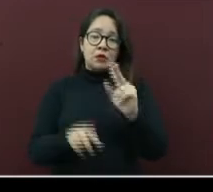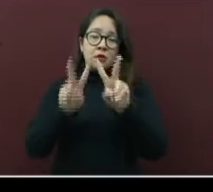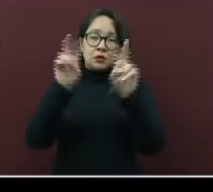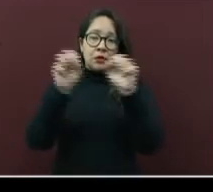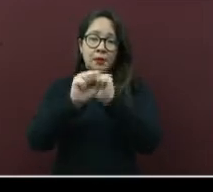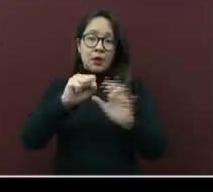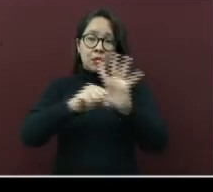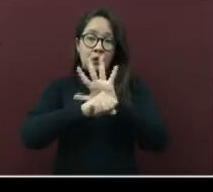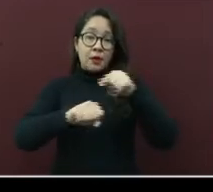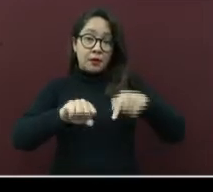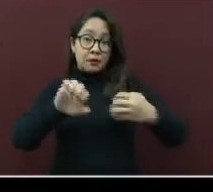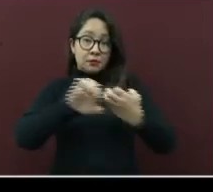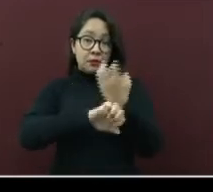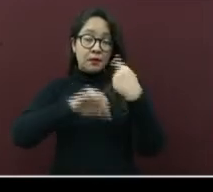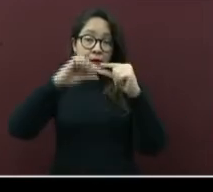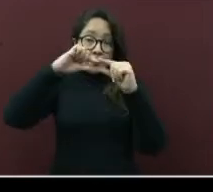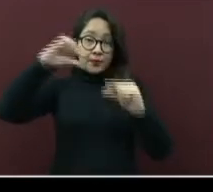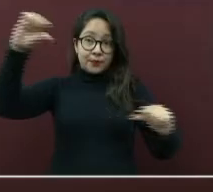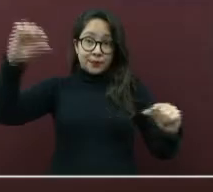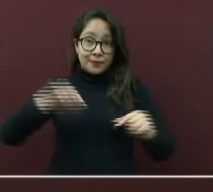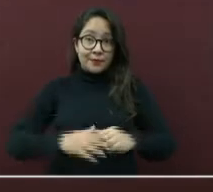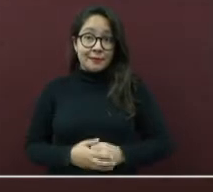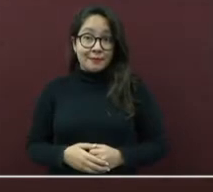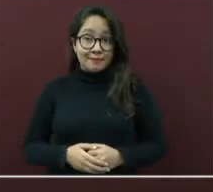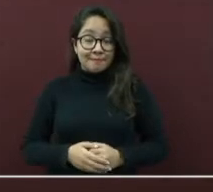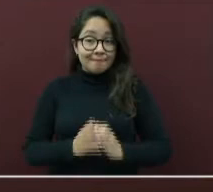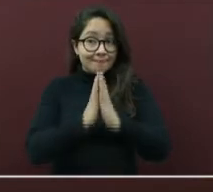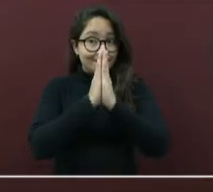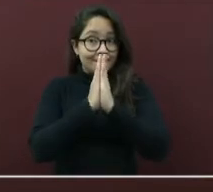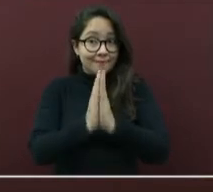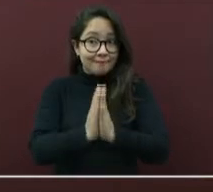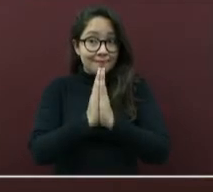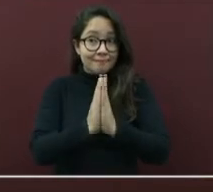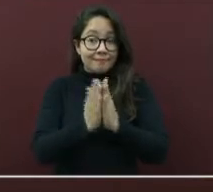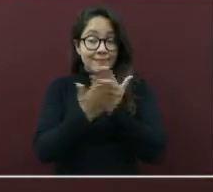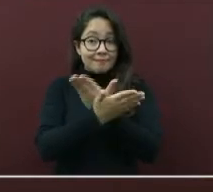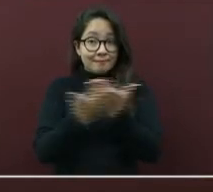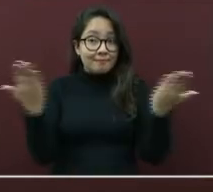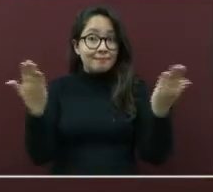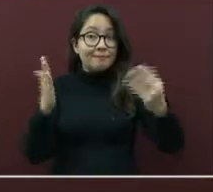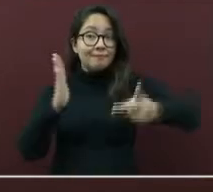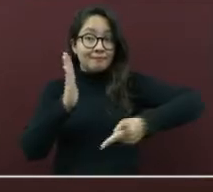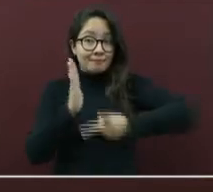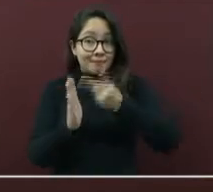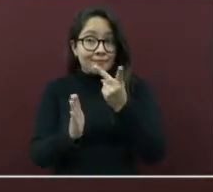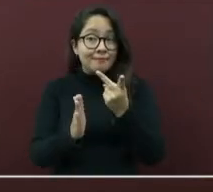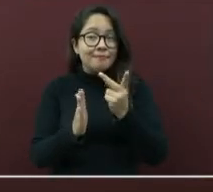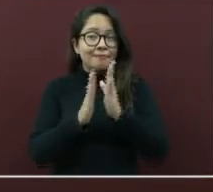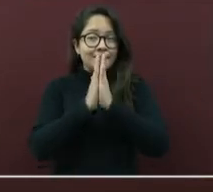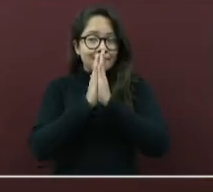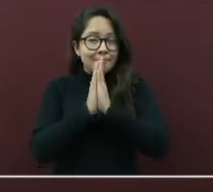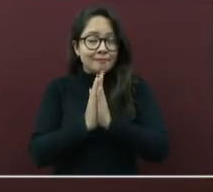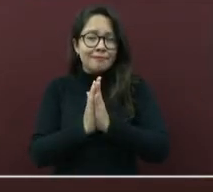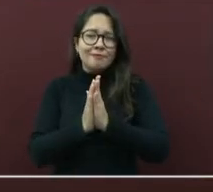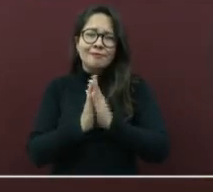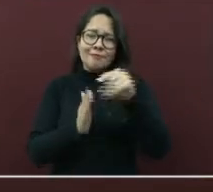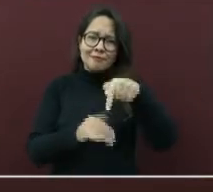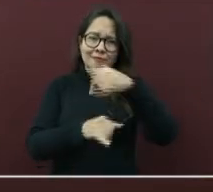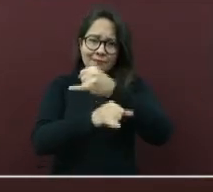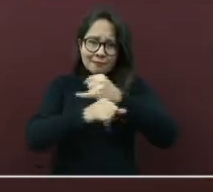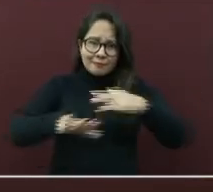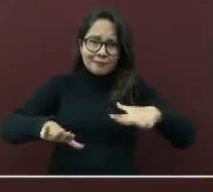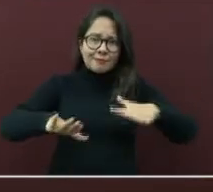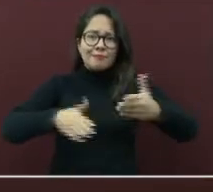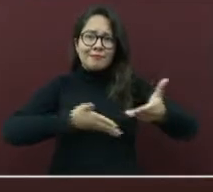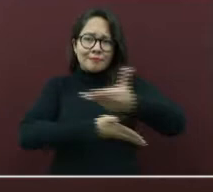coronavirus en la entidad les pedimos nuevamente que por favor comparta la información